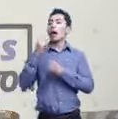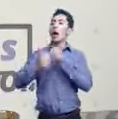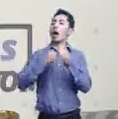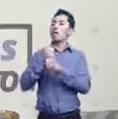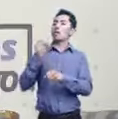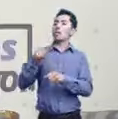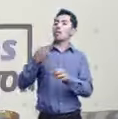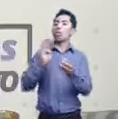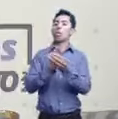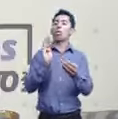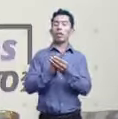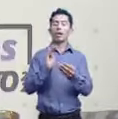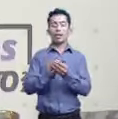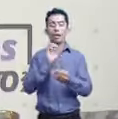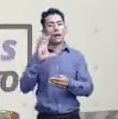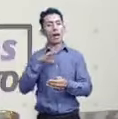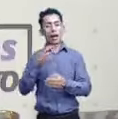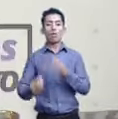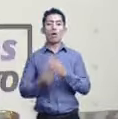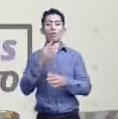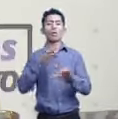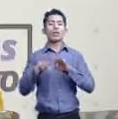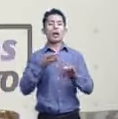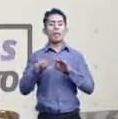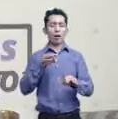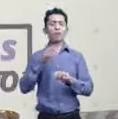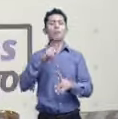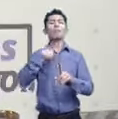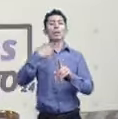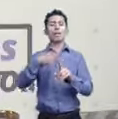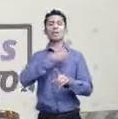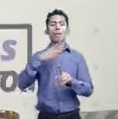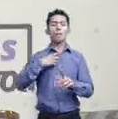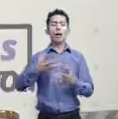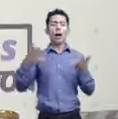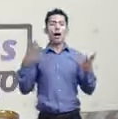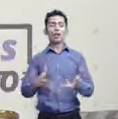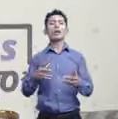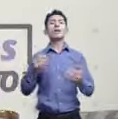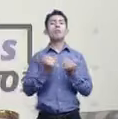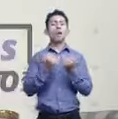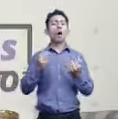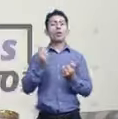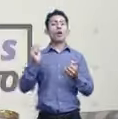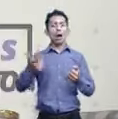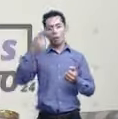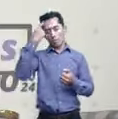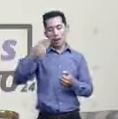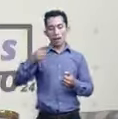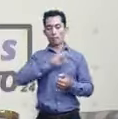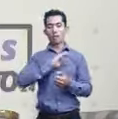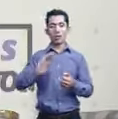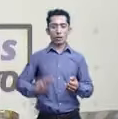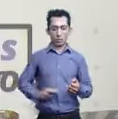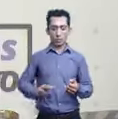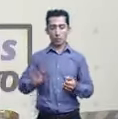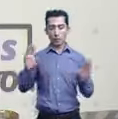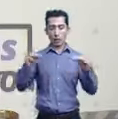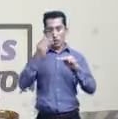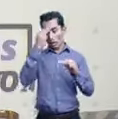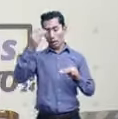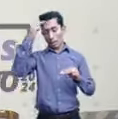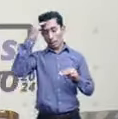muchos años. Además de la creación de nuevos empleos, debemos de gestionar y hacer algo para que nuestros municipios,